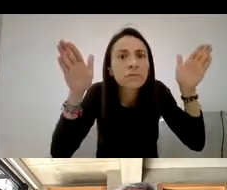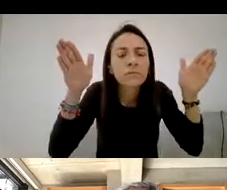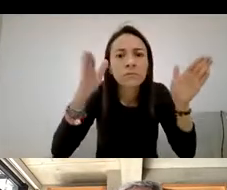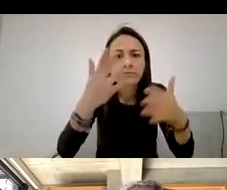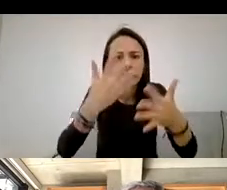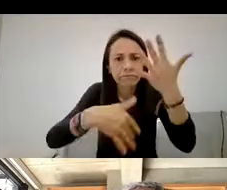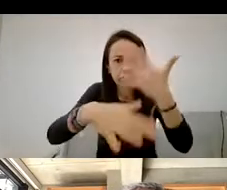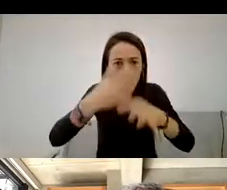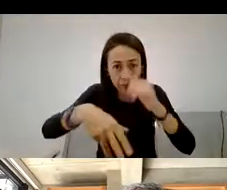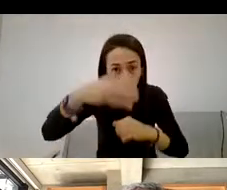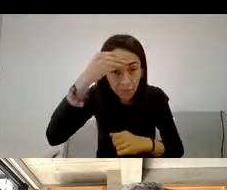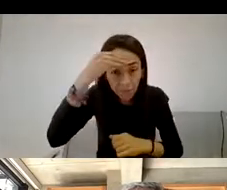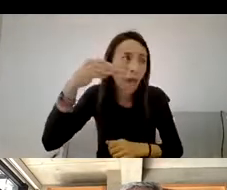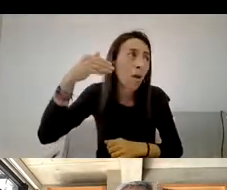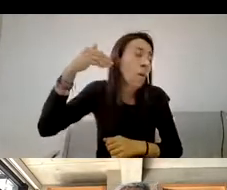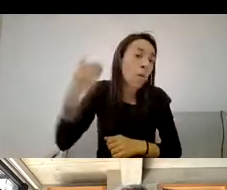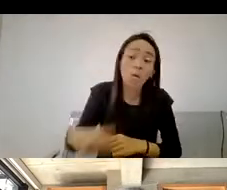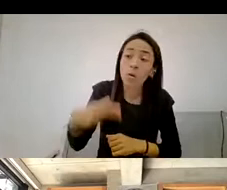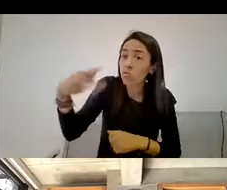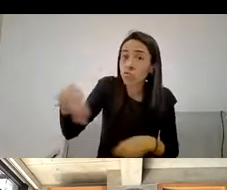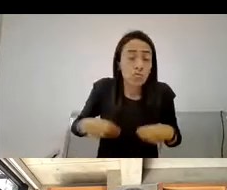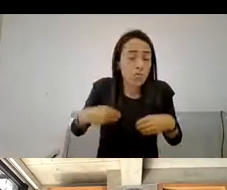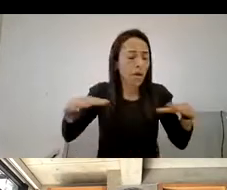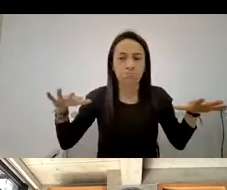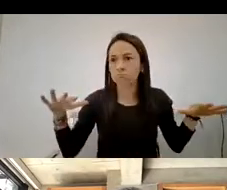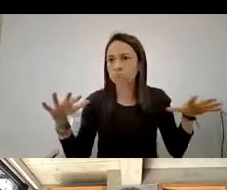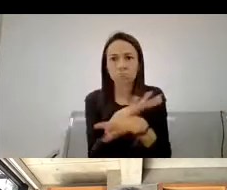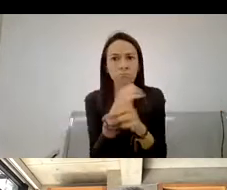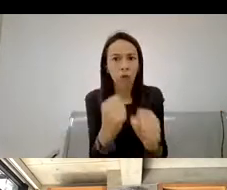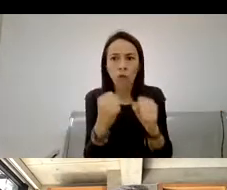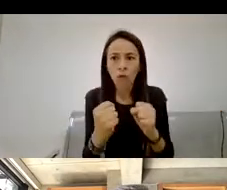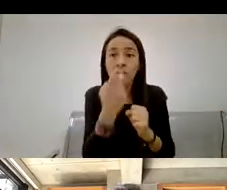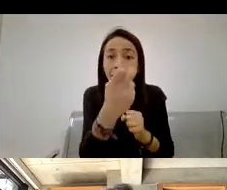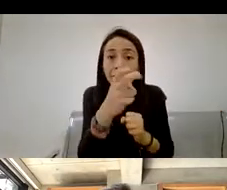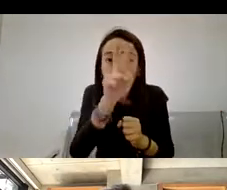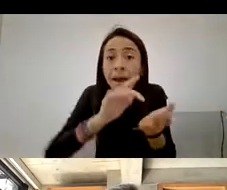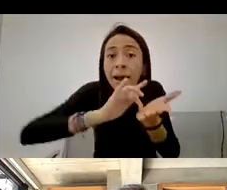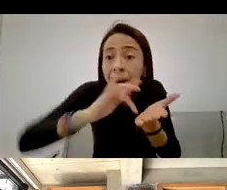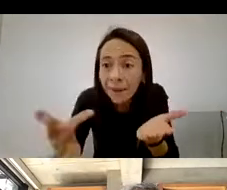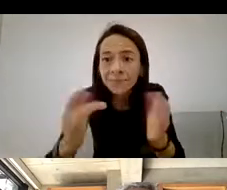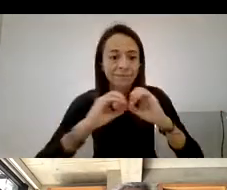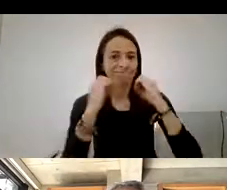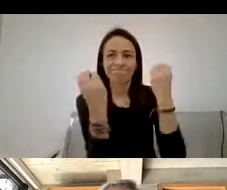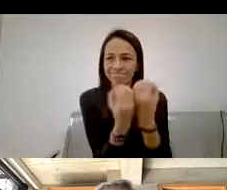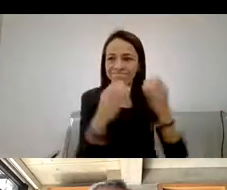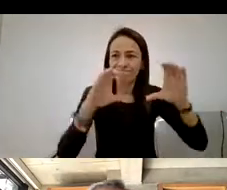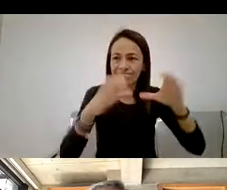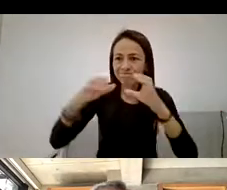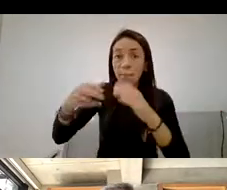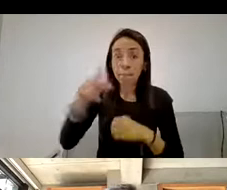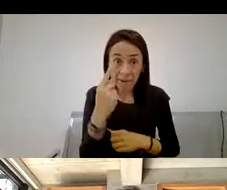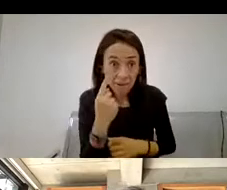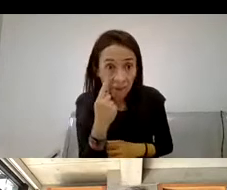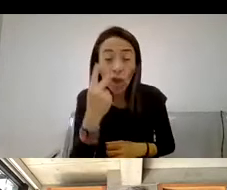es un efecto que tiene el trabajo de las organizaciones. Pero cuando hablamos de que hay 2.1 millones